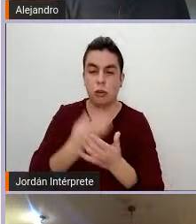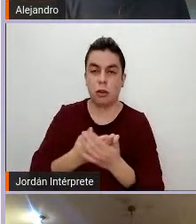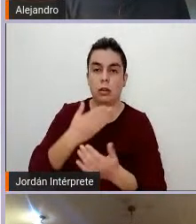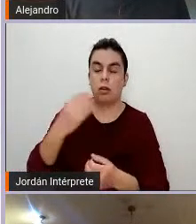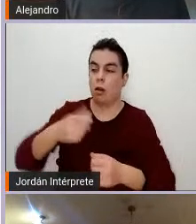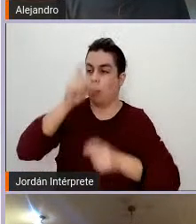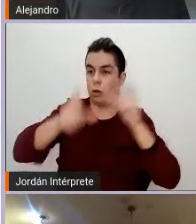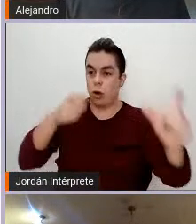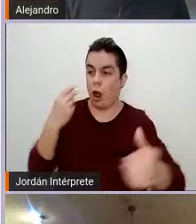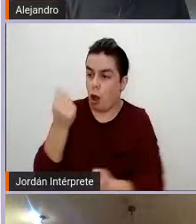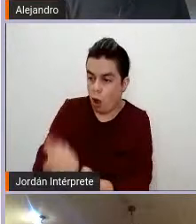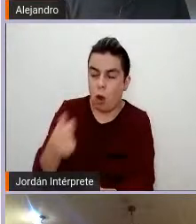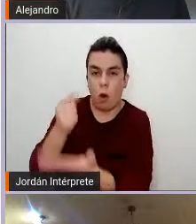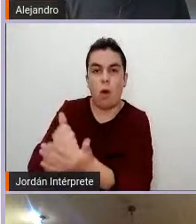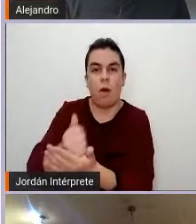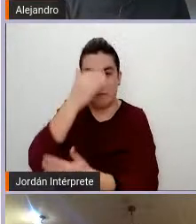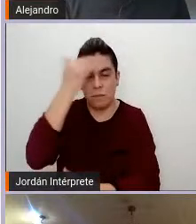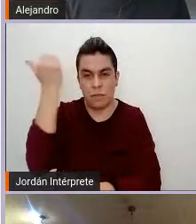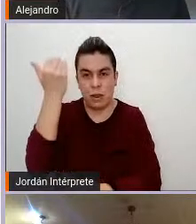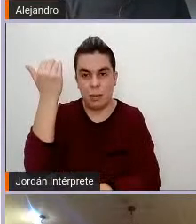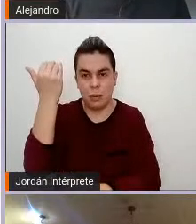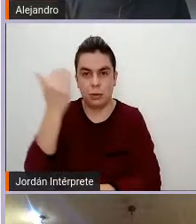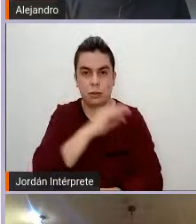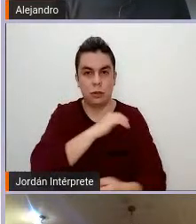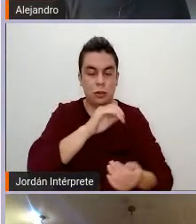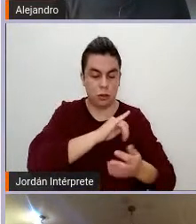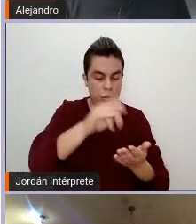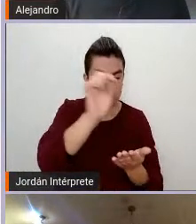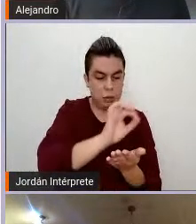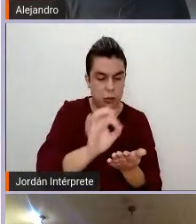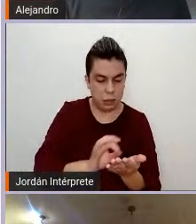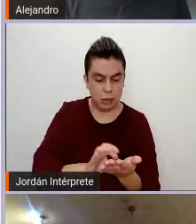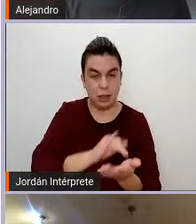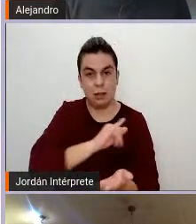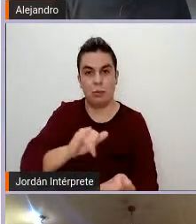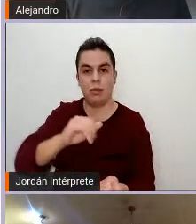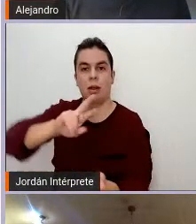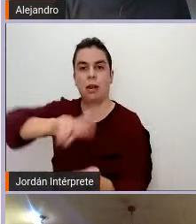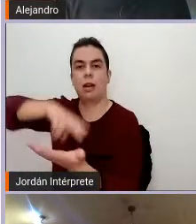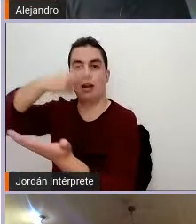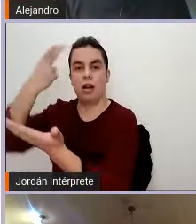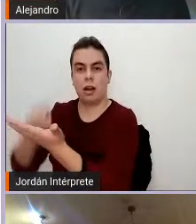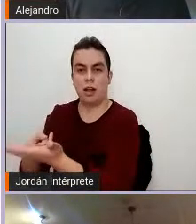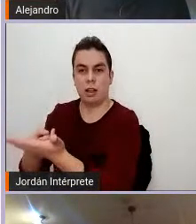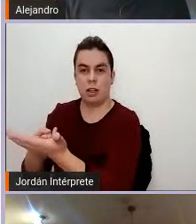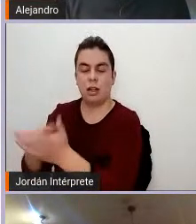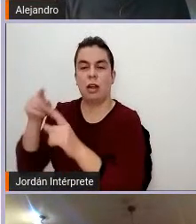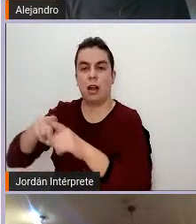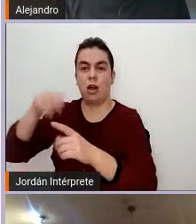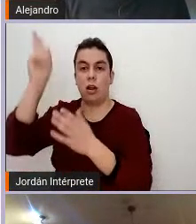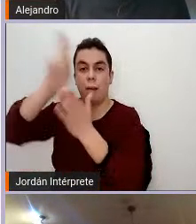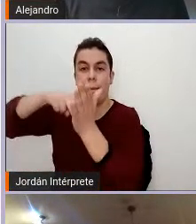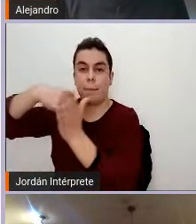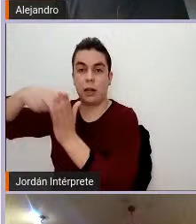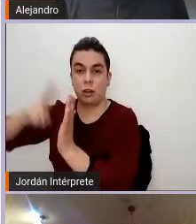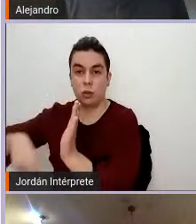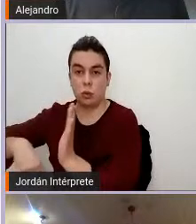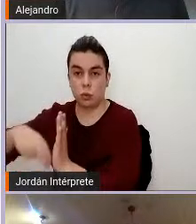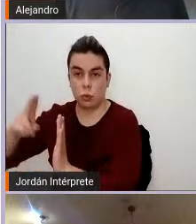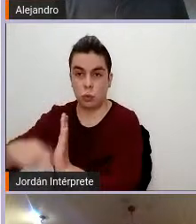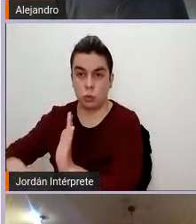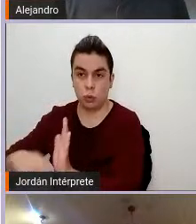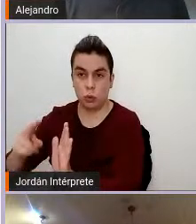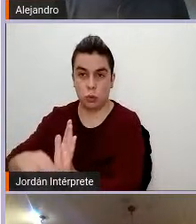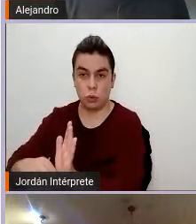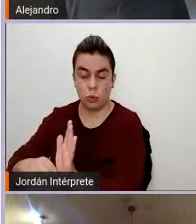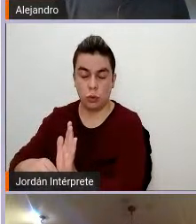cual es traducida posteriormente en un óleo sobre tela con el mismo nombre. Esta traducción músico-pictórica de la pintura Casamiento